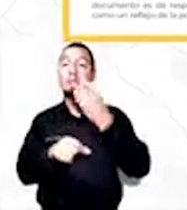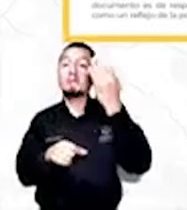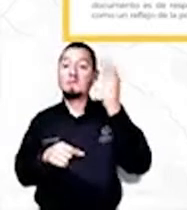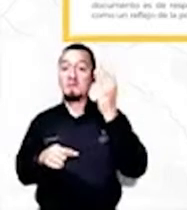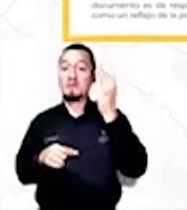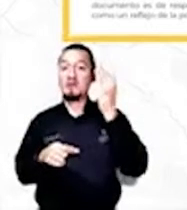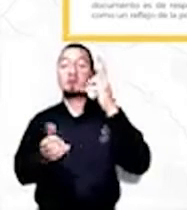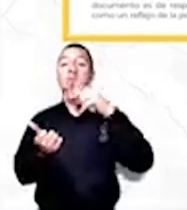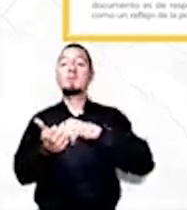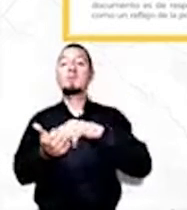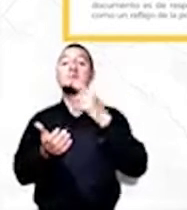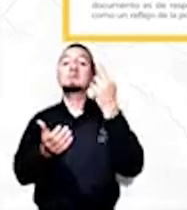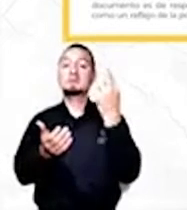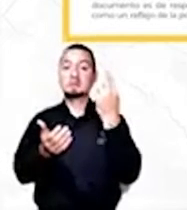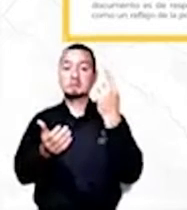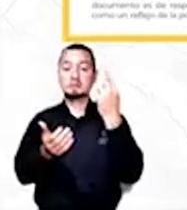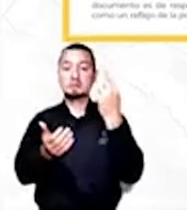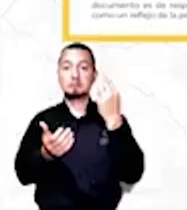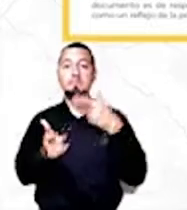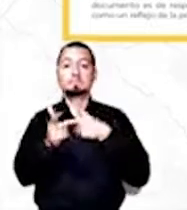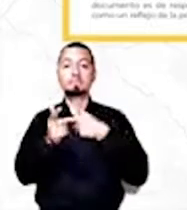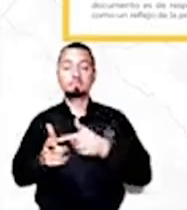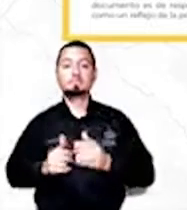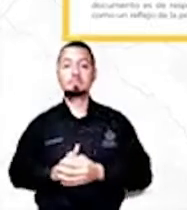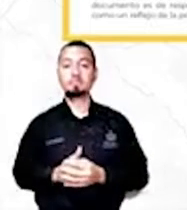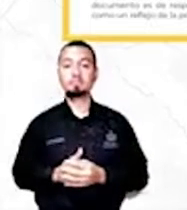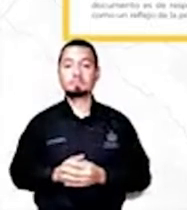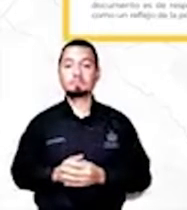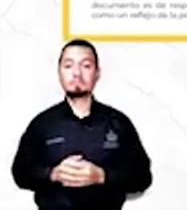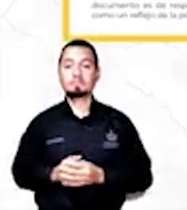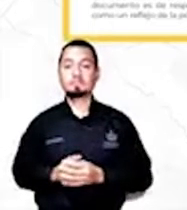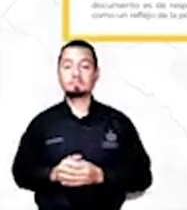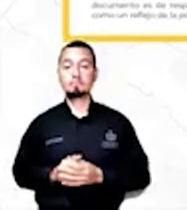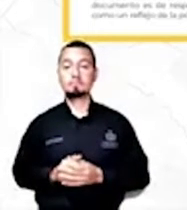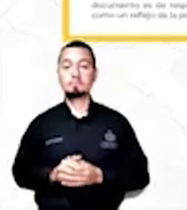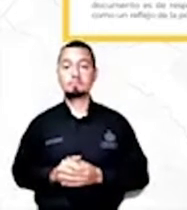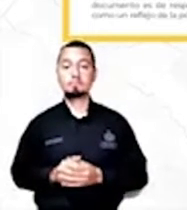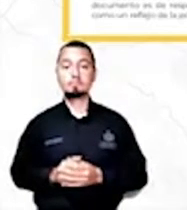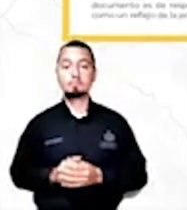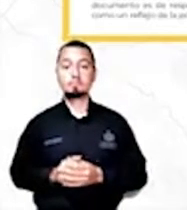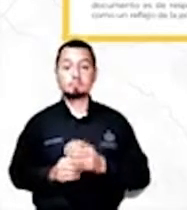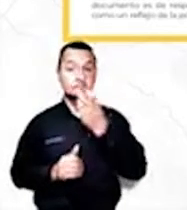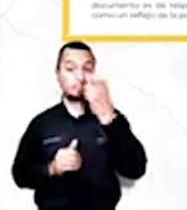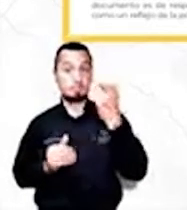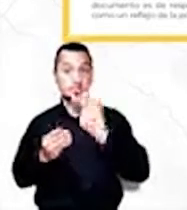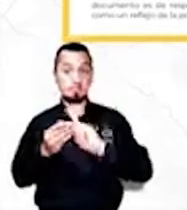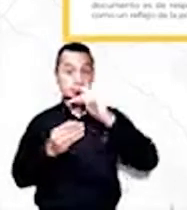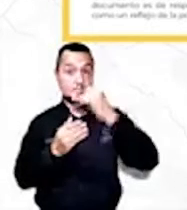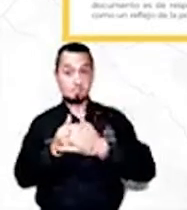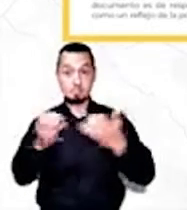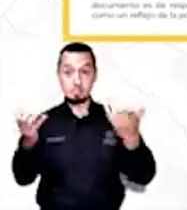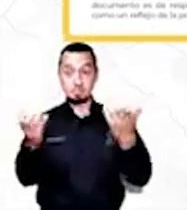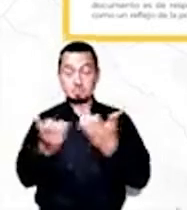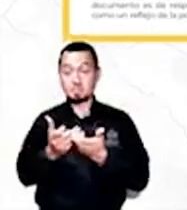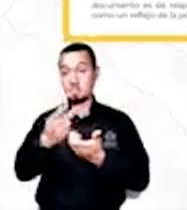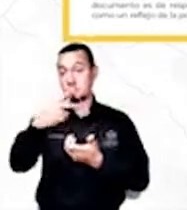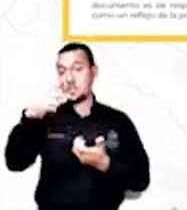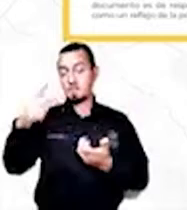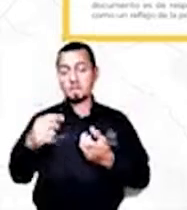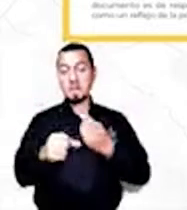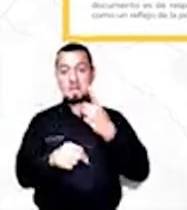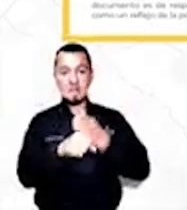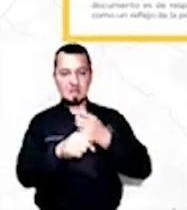consiste en poner 9 puntos verdes en cada uno de los municipios de la de metropolitana esos puntos son retomados del centro del área